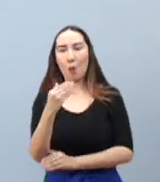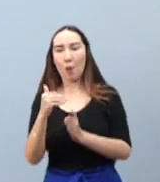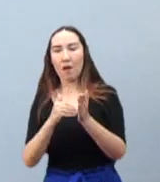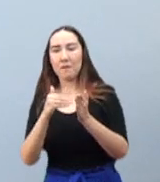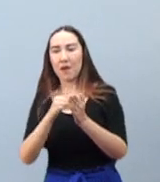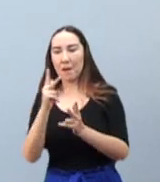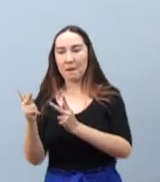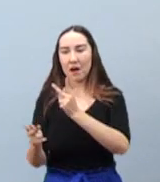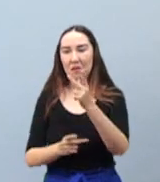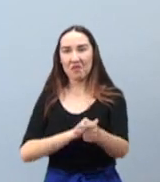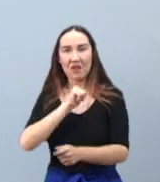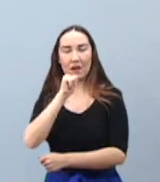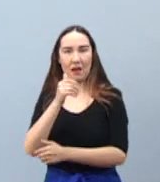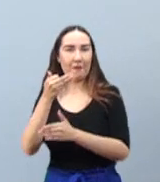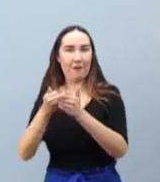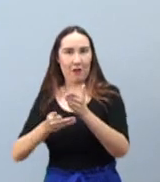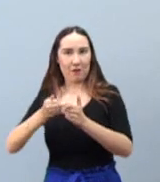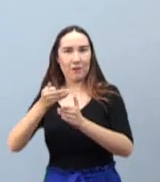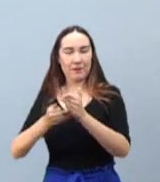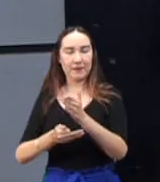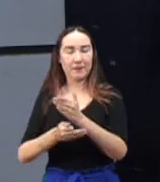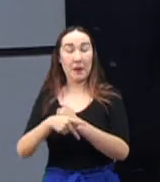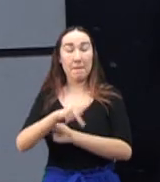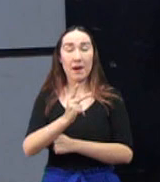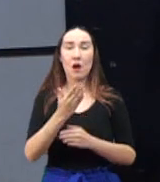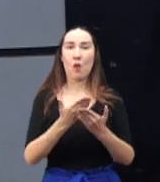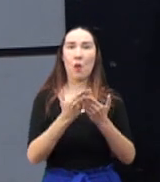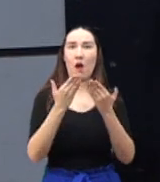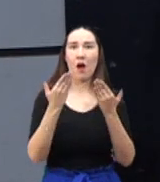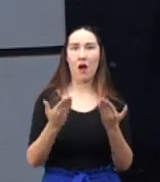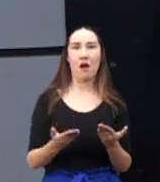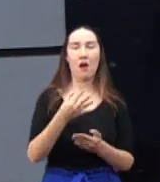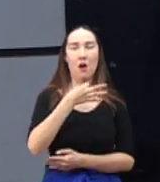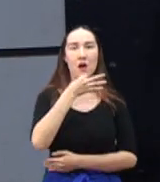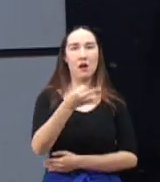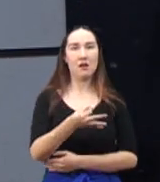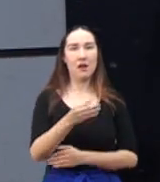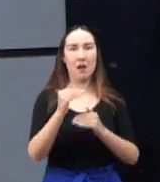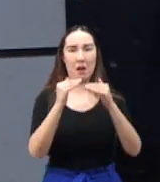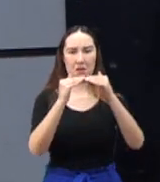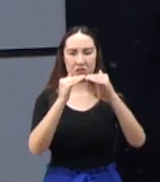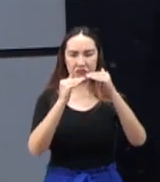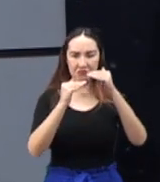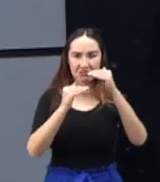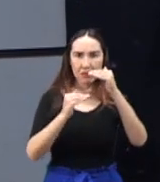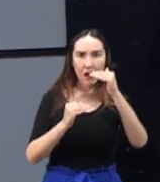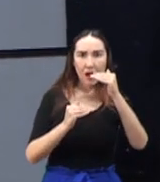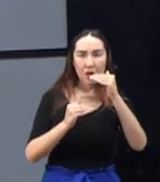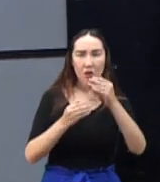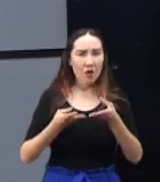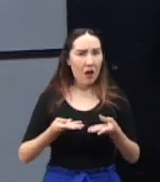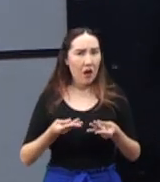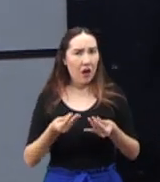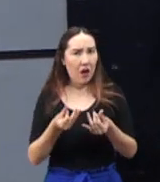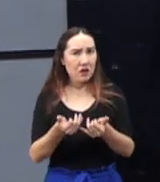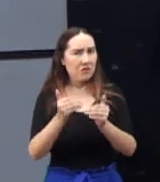que no se hizo. Pero ahora se dice que es menos lo que gastaron.